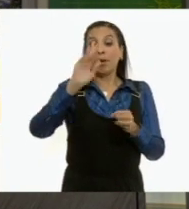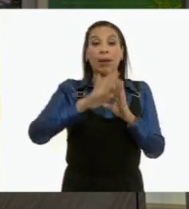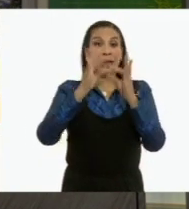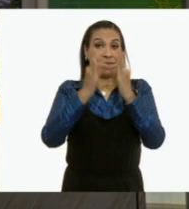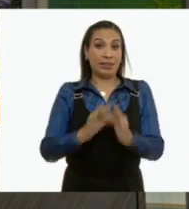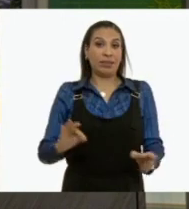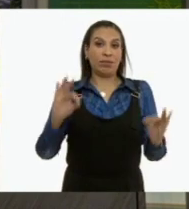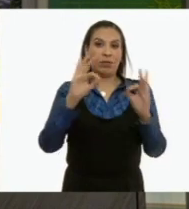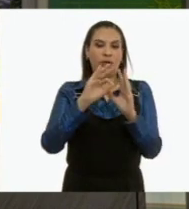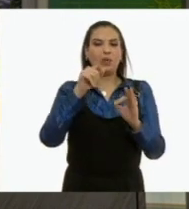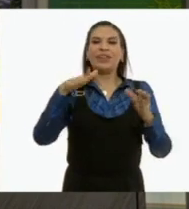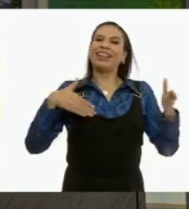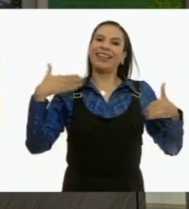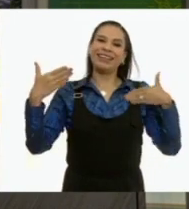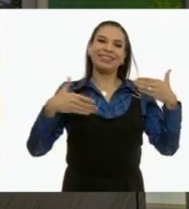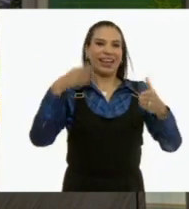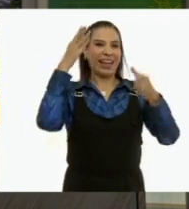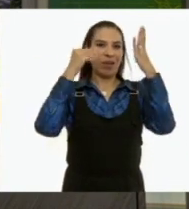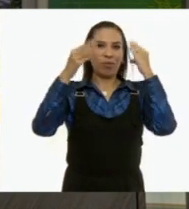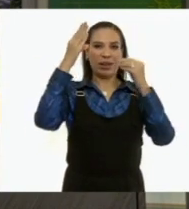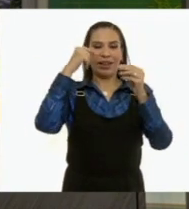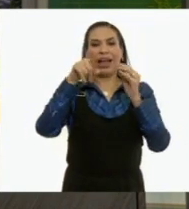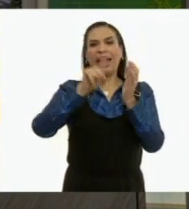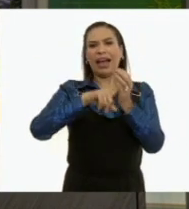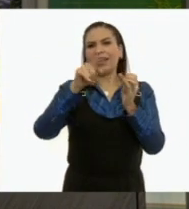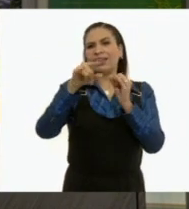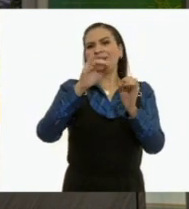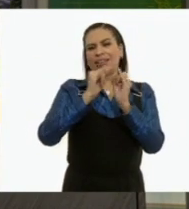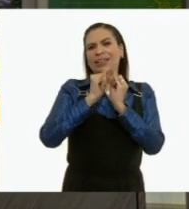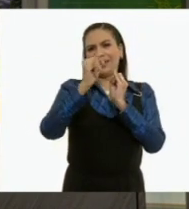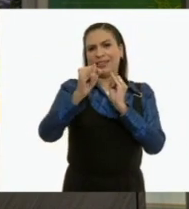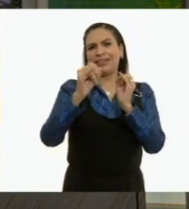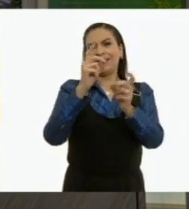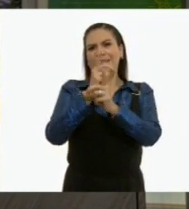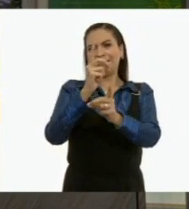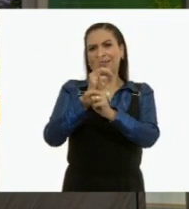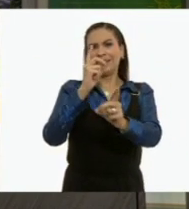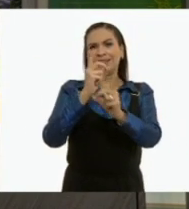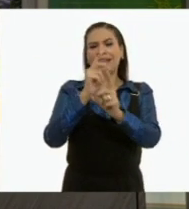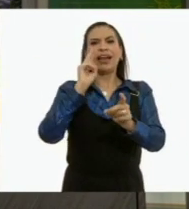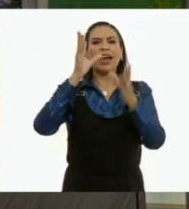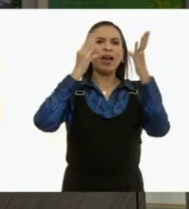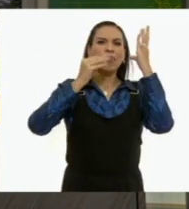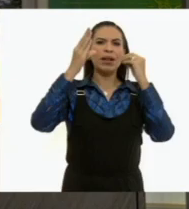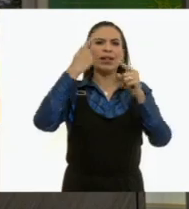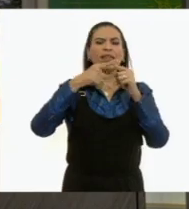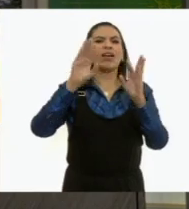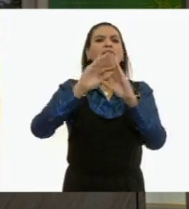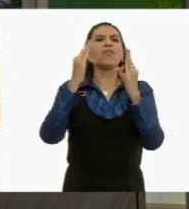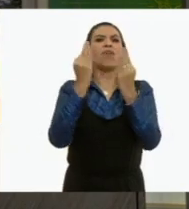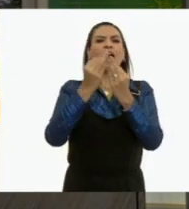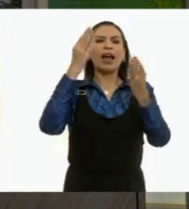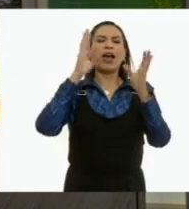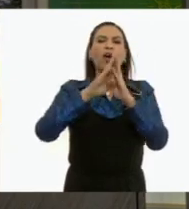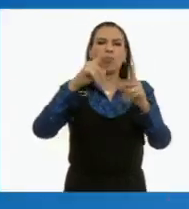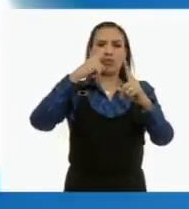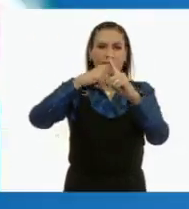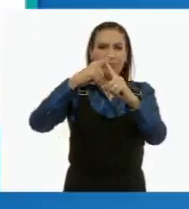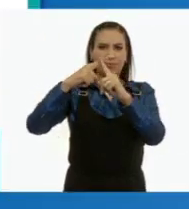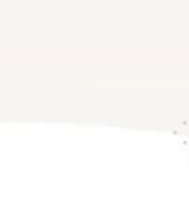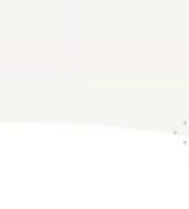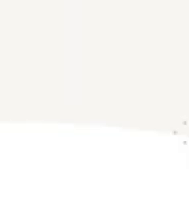más importante es que disfrutes aprendiendo a la distancia y pongas mucha atención en las distintas formas de multiplicar números con